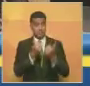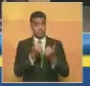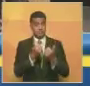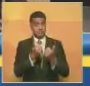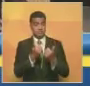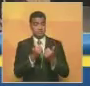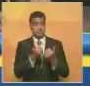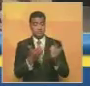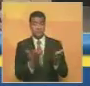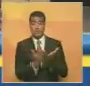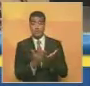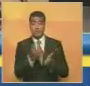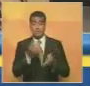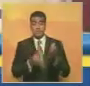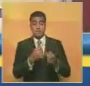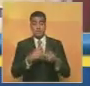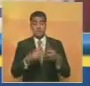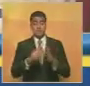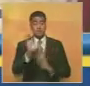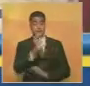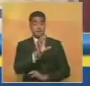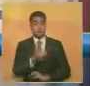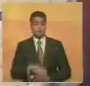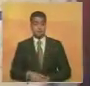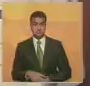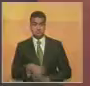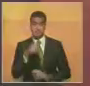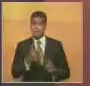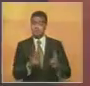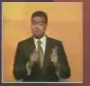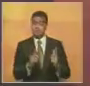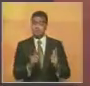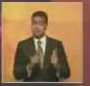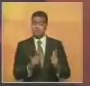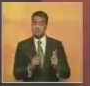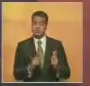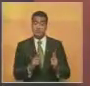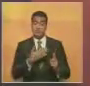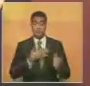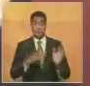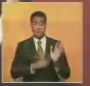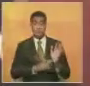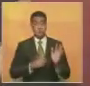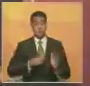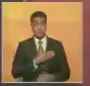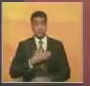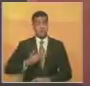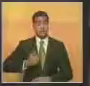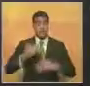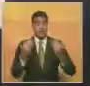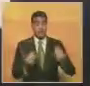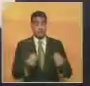por los colegios de abogados de otros países. Es por ello que en esta oportunidad, con motivo de mi visita, he querido aprovechar